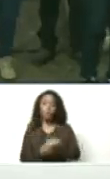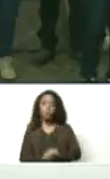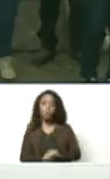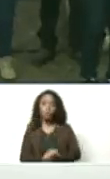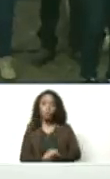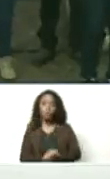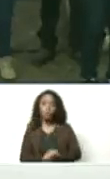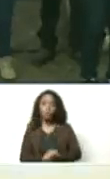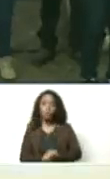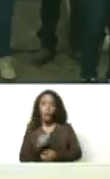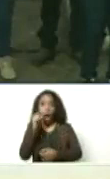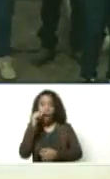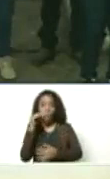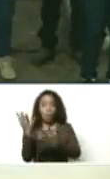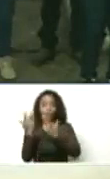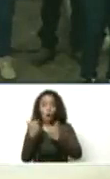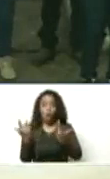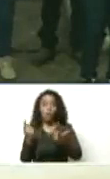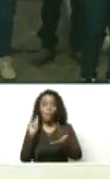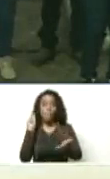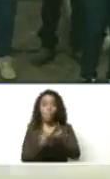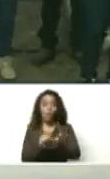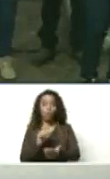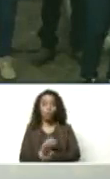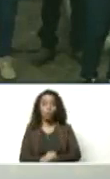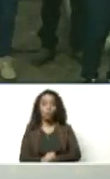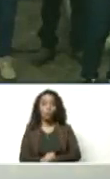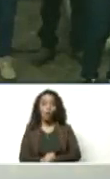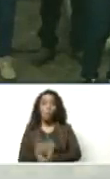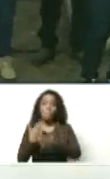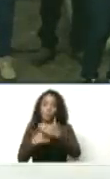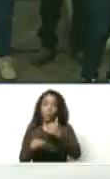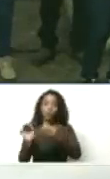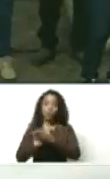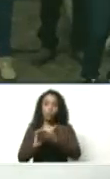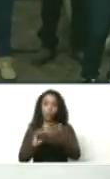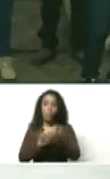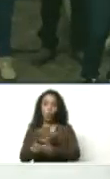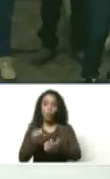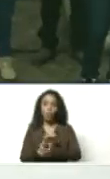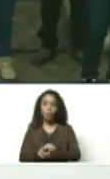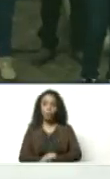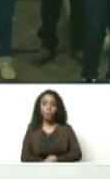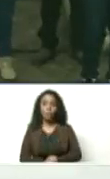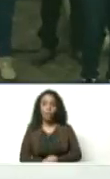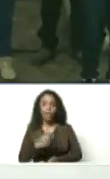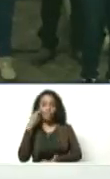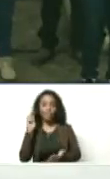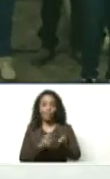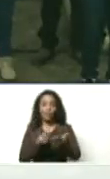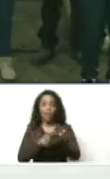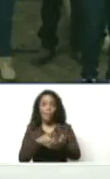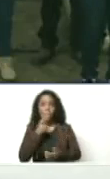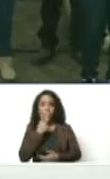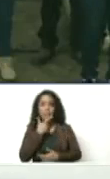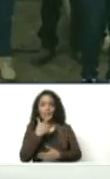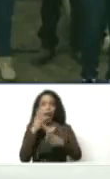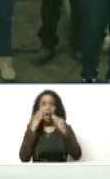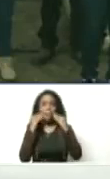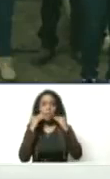aflojó, ¡ping!, puso el punto. Vamos a resolver. de verdad muy bella toda esta